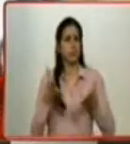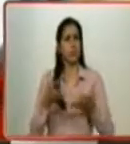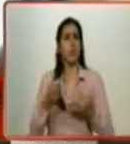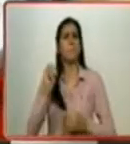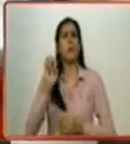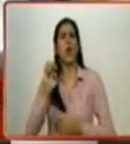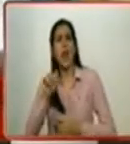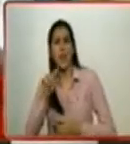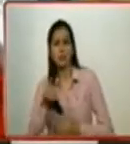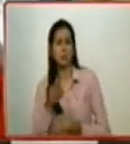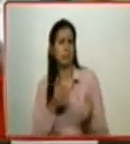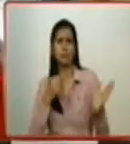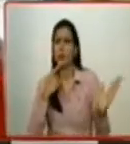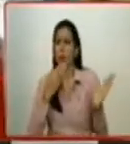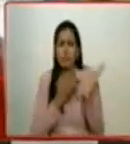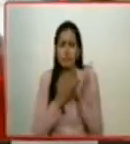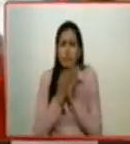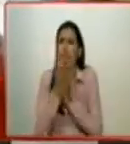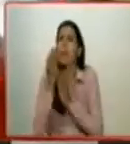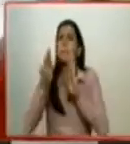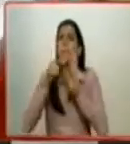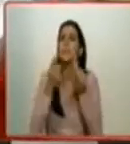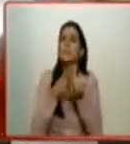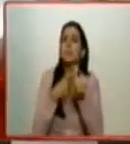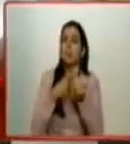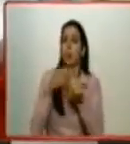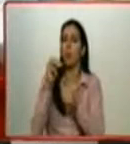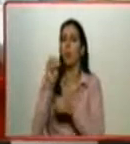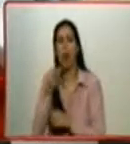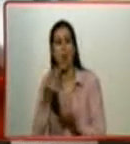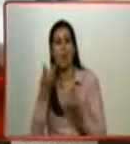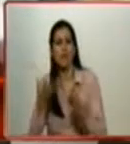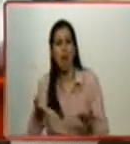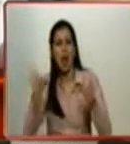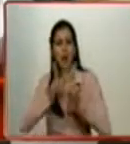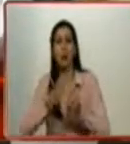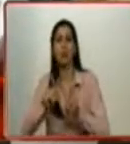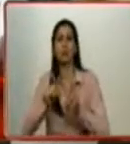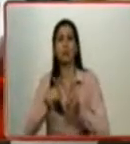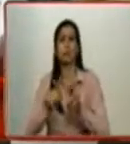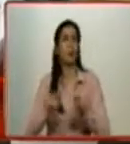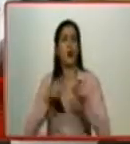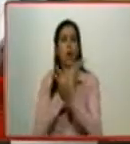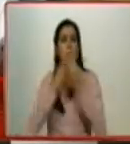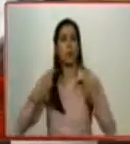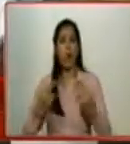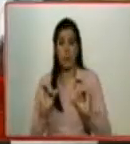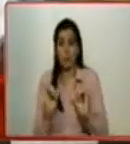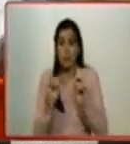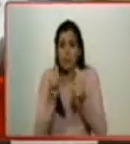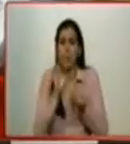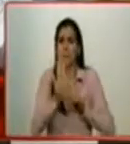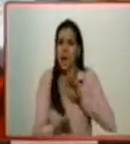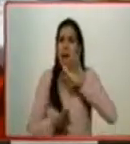muy apegado a nuestros principios morales, un principio dentro de las normas éticas y al mismo tiempo es un compromiso. Apenas estamos dando los